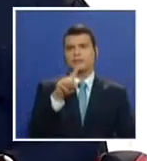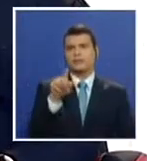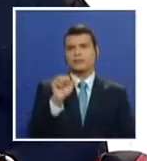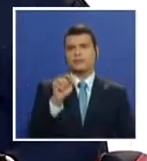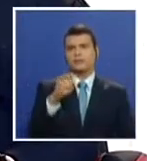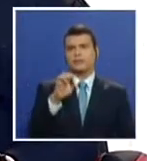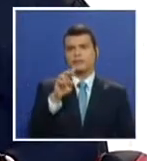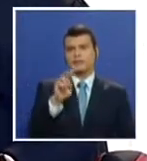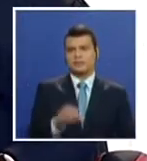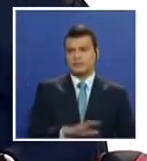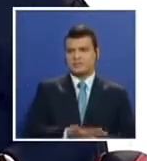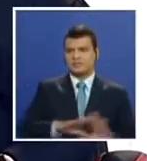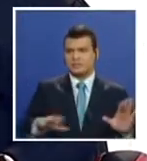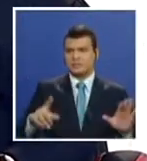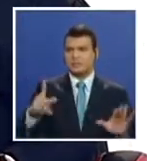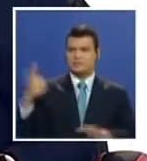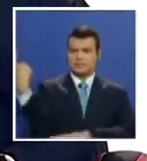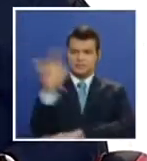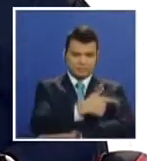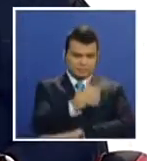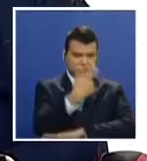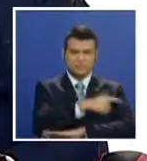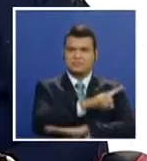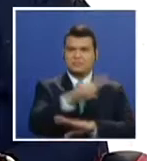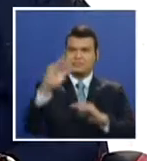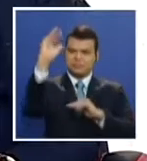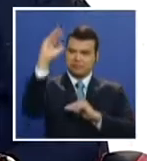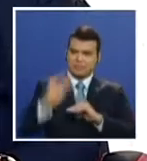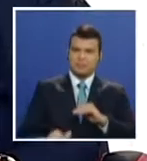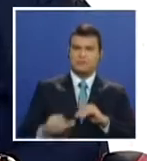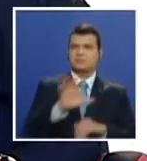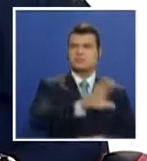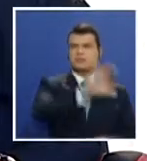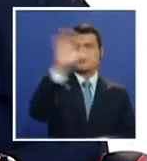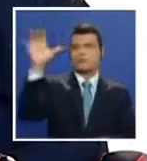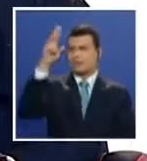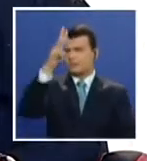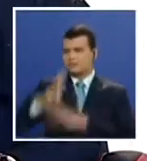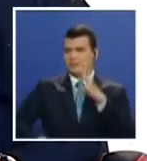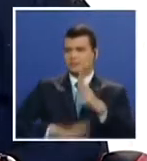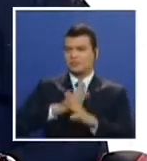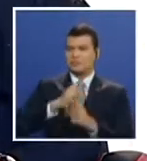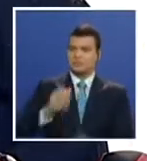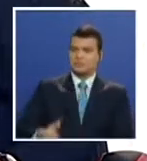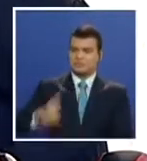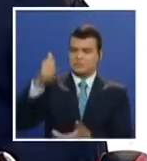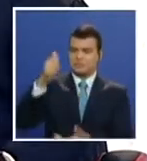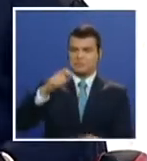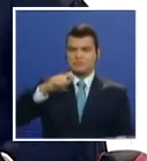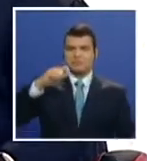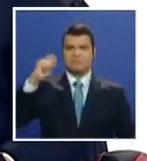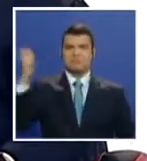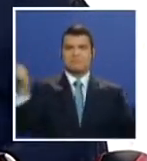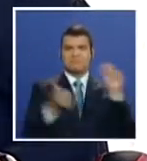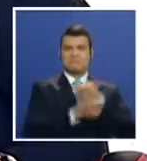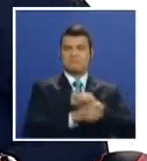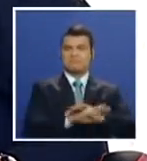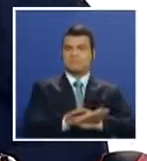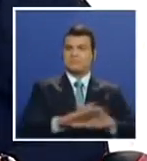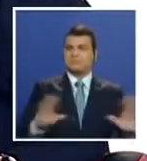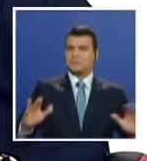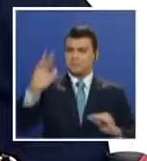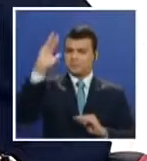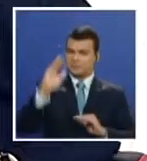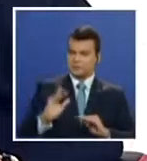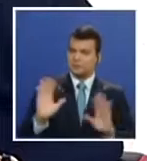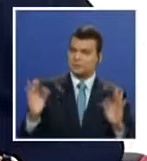precios del barril de petróleo los diferentes lugares del mundo y pues la economía sigue cambiando y vamos viendo la dinámica como avanzando durante este mes